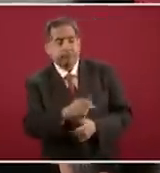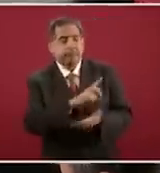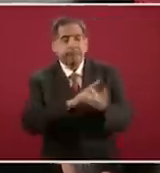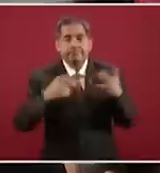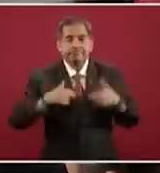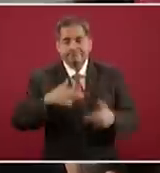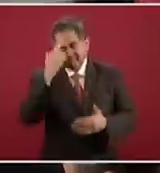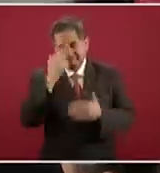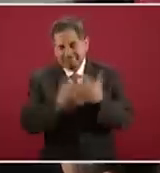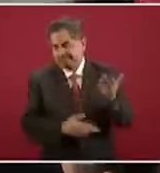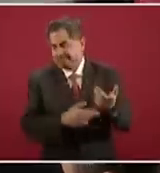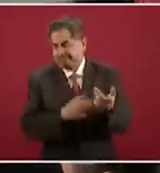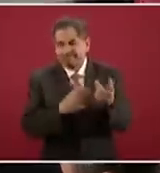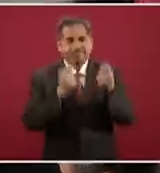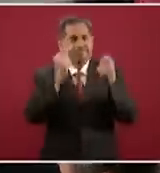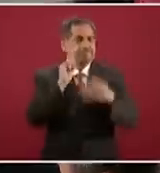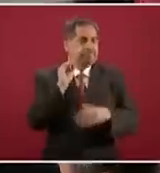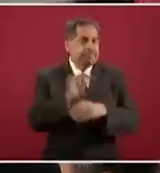derechos humanos.